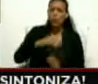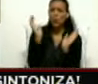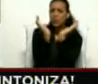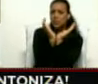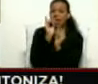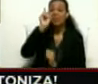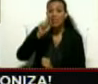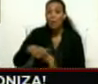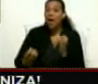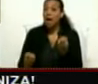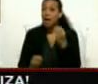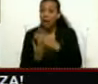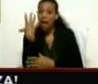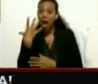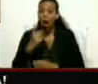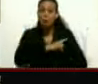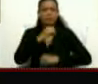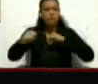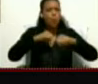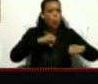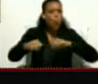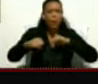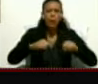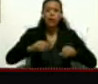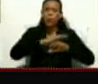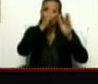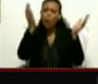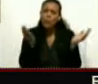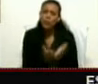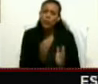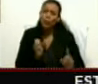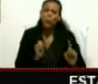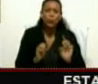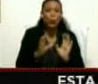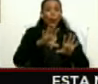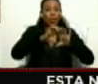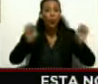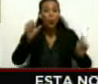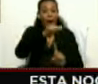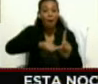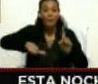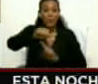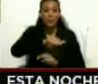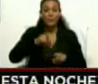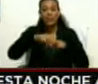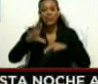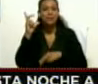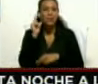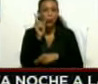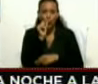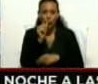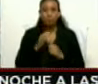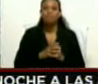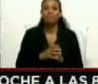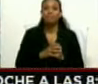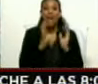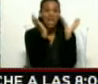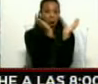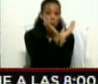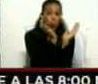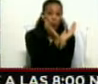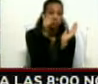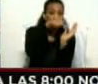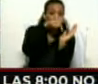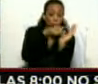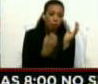para crear un fuerte movimiento a nivel mundial de educación para los niños y para las niñas. La UNICEF es la